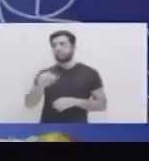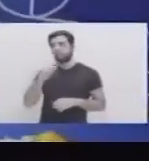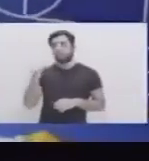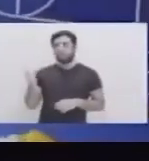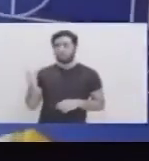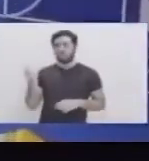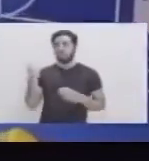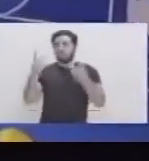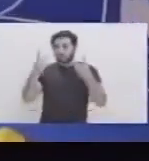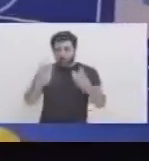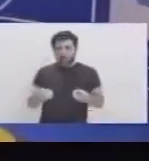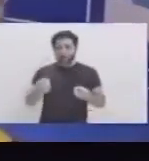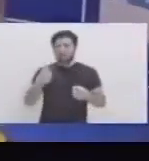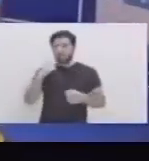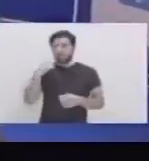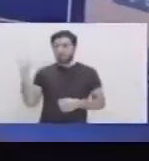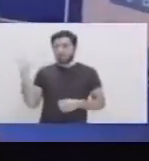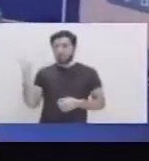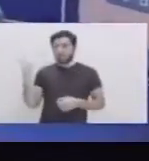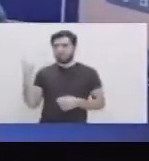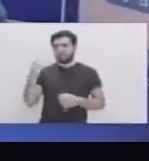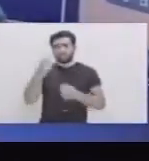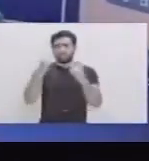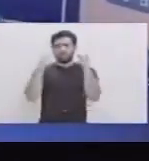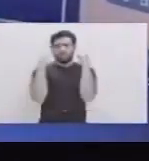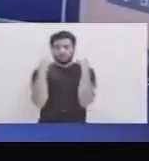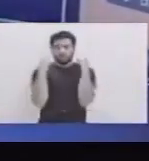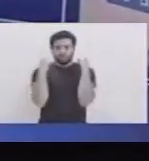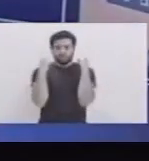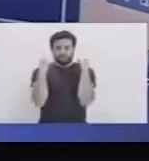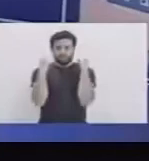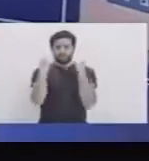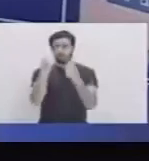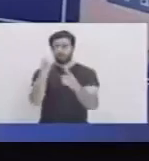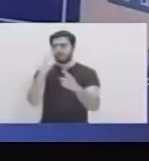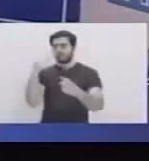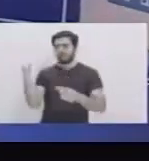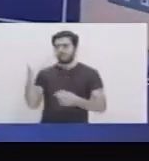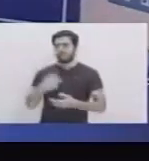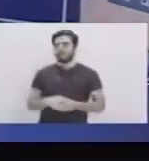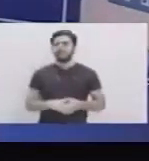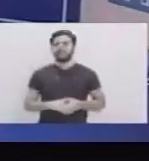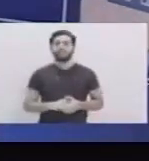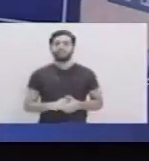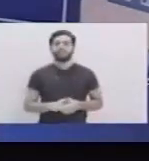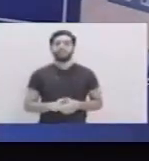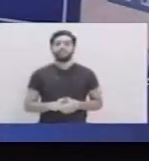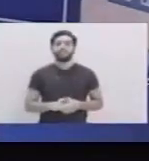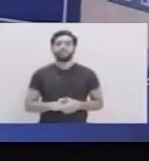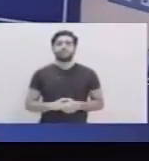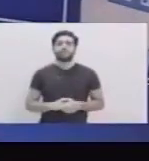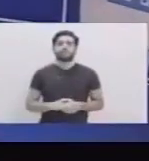Voy a la siguiente plancha. Postura. Formando un triángulo.